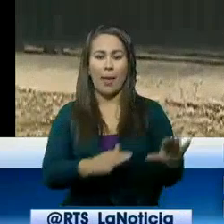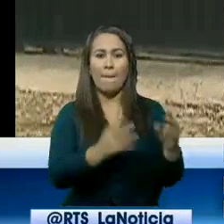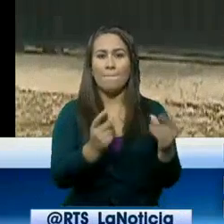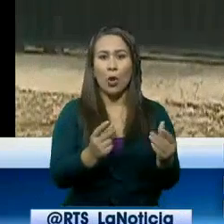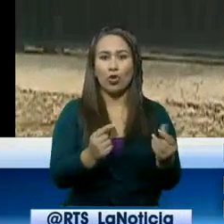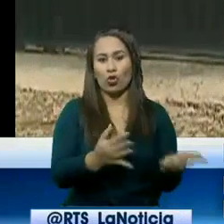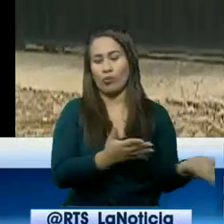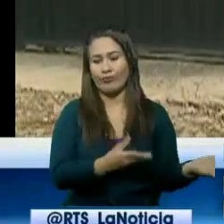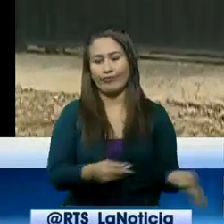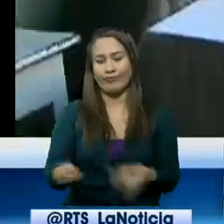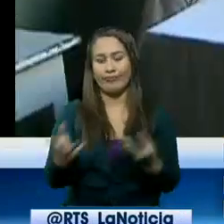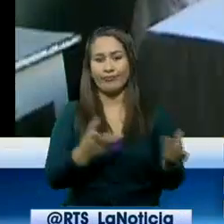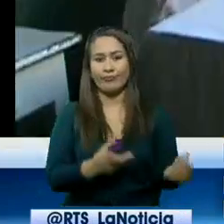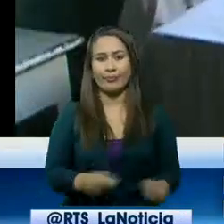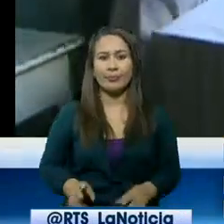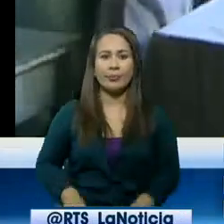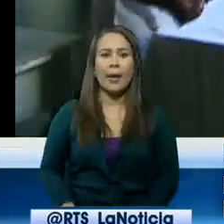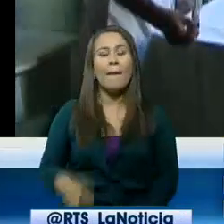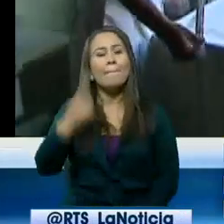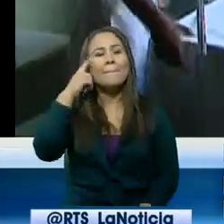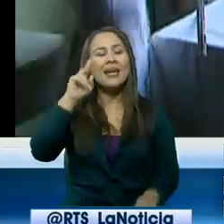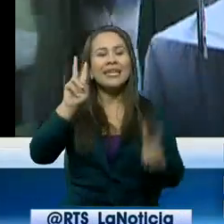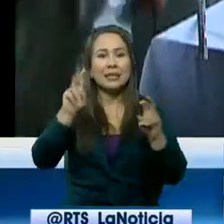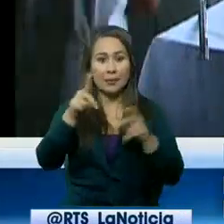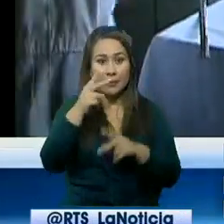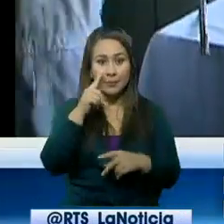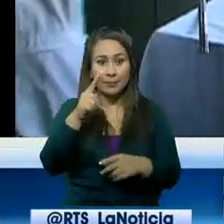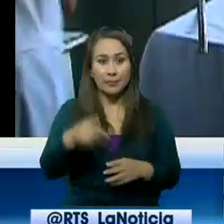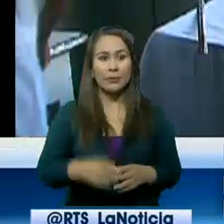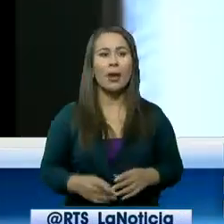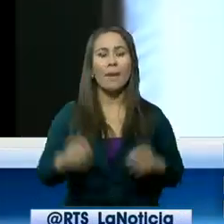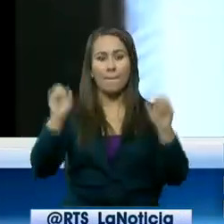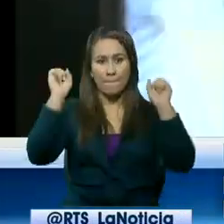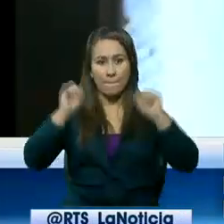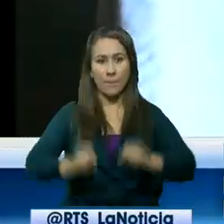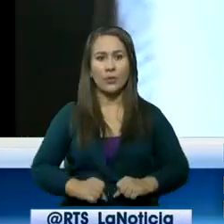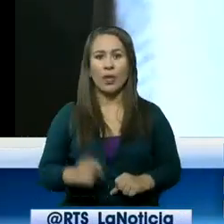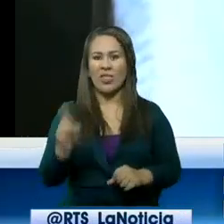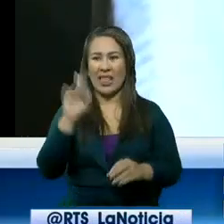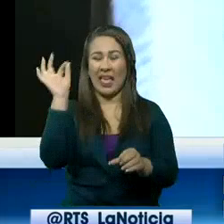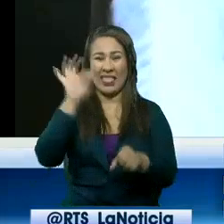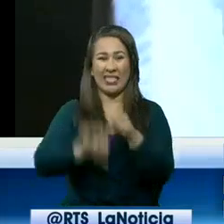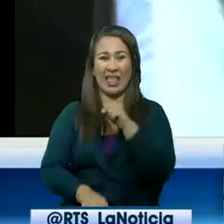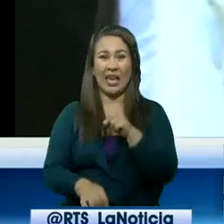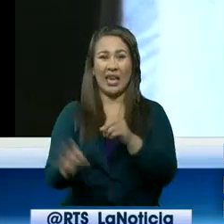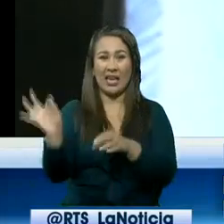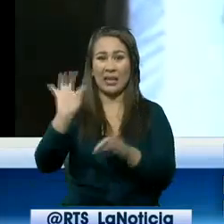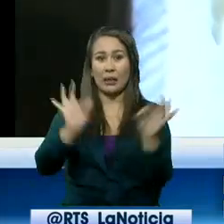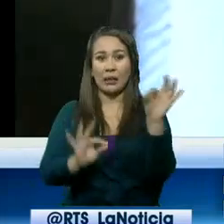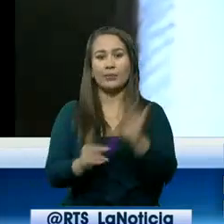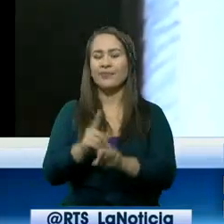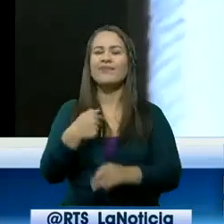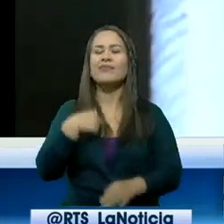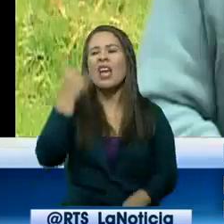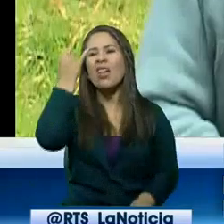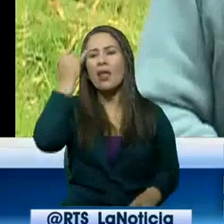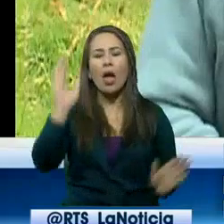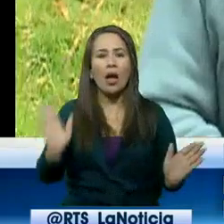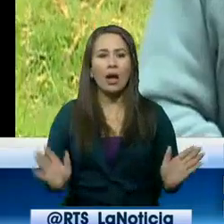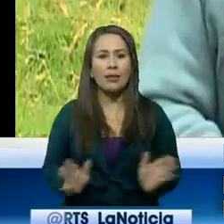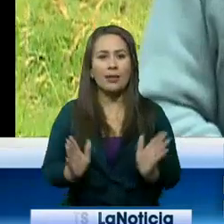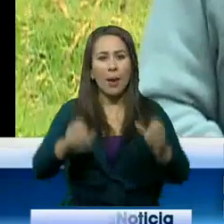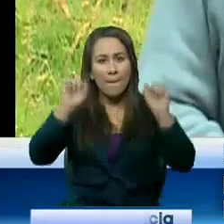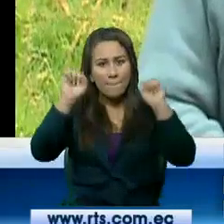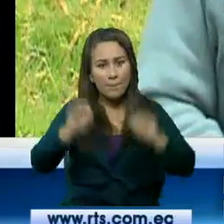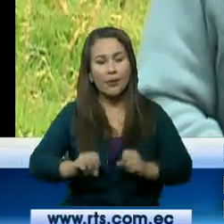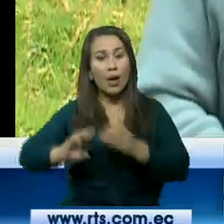que llegar al centro de acopio, para que no haya bacterias en la leche. ¿Qué les incentivó a ustedes a que sea